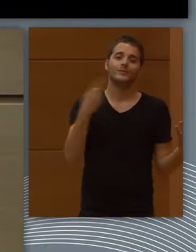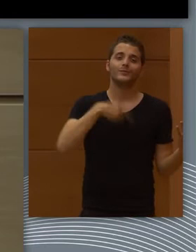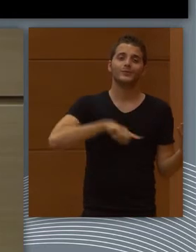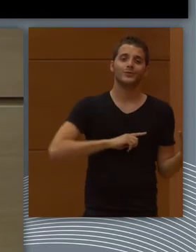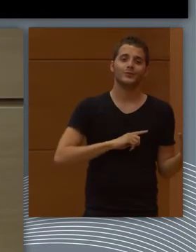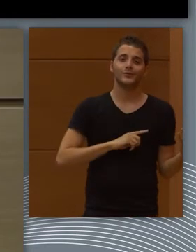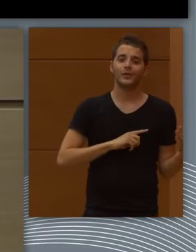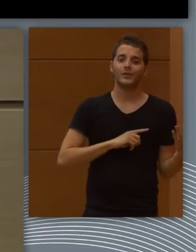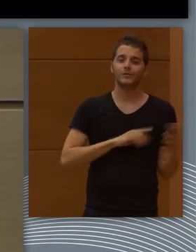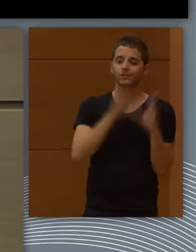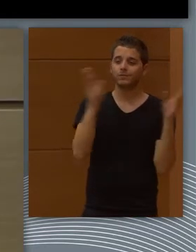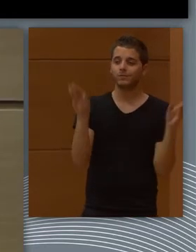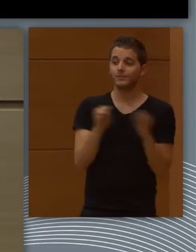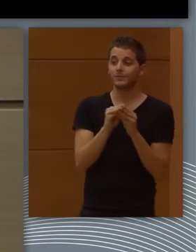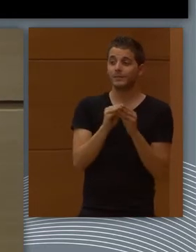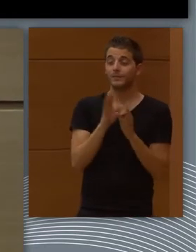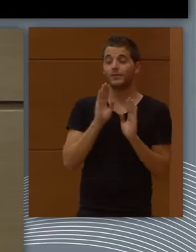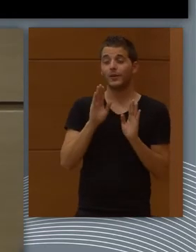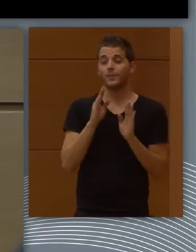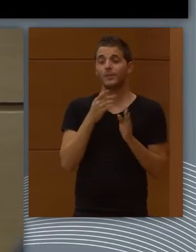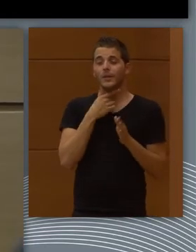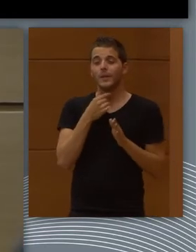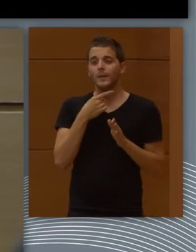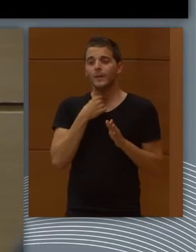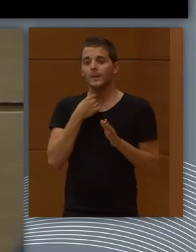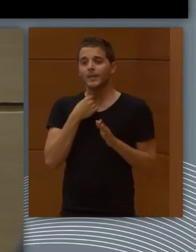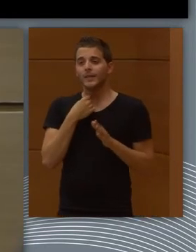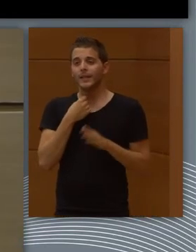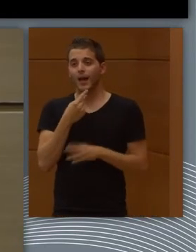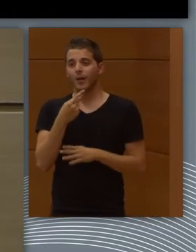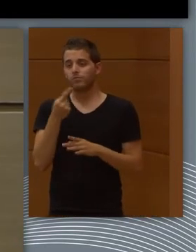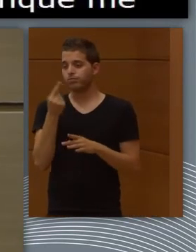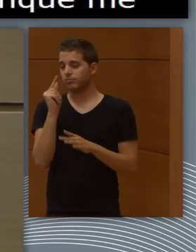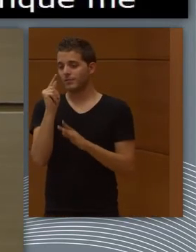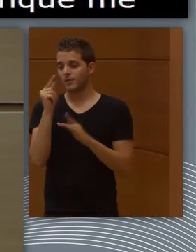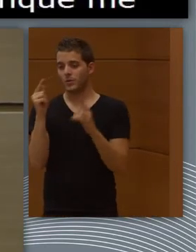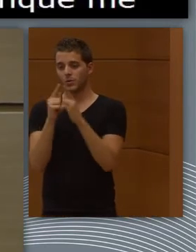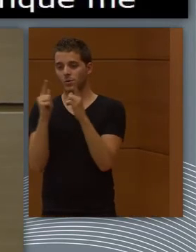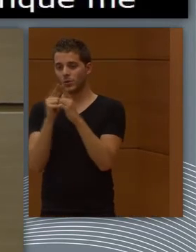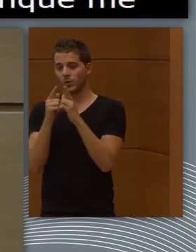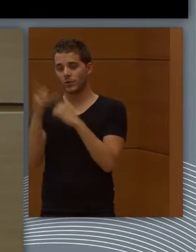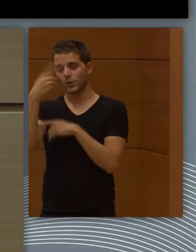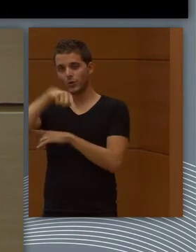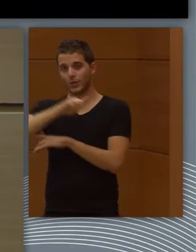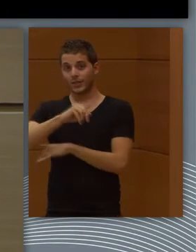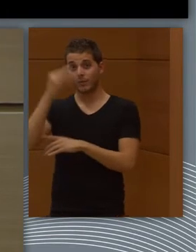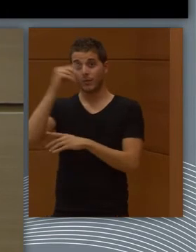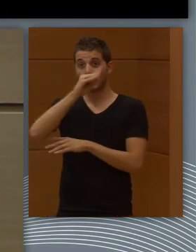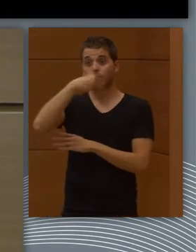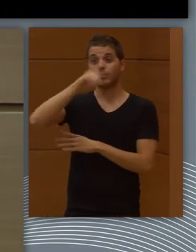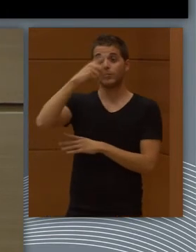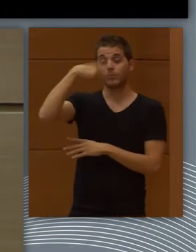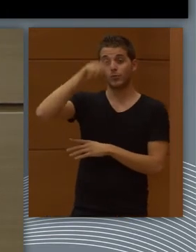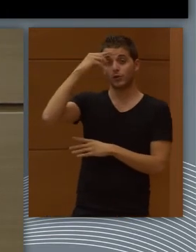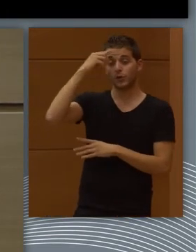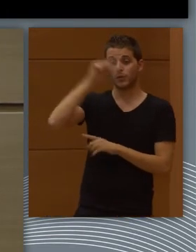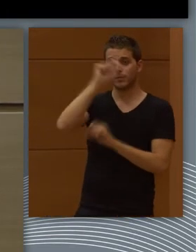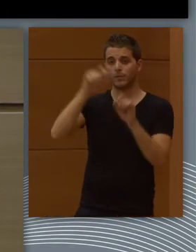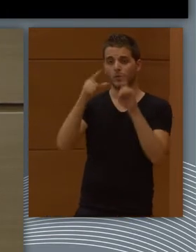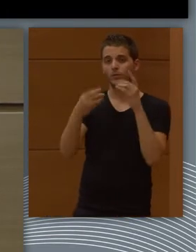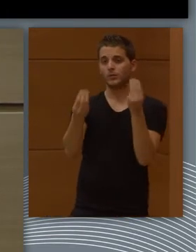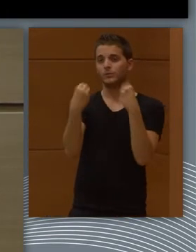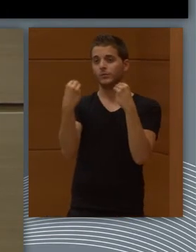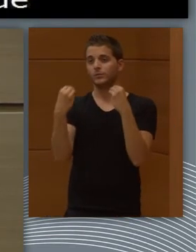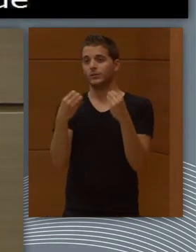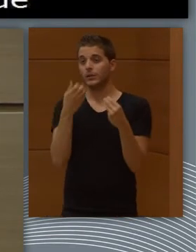Recuperado el retrasillo, aunque yo me gustaría permitirme unos minutos para que podáis plantear preguntas, y si no, yo la verdad es que tengo aquí una